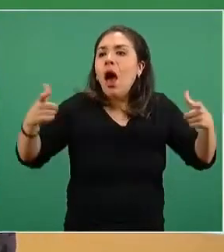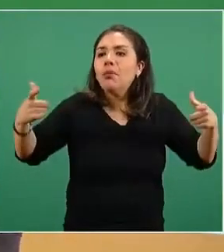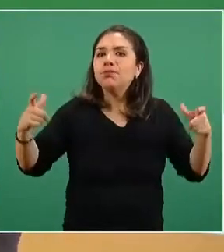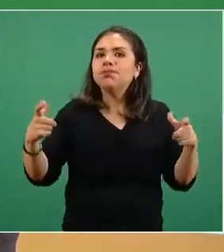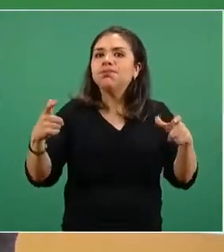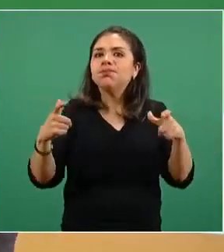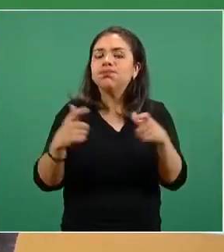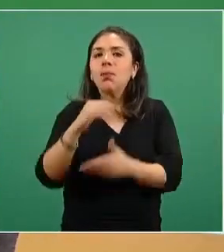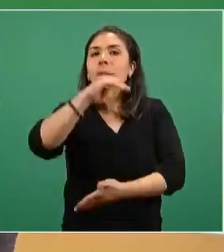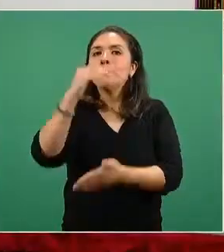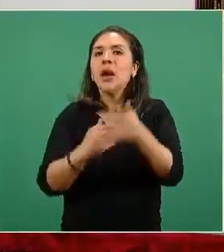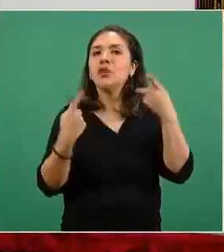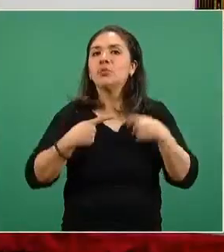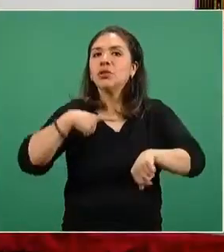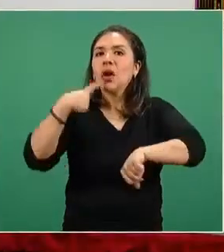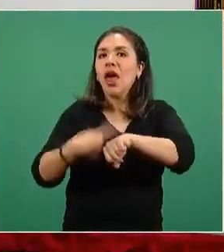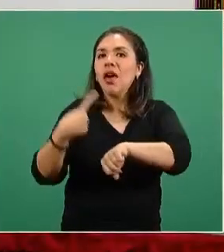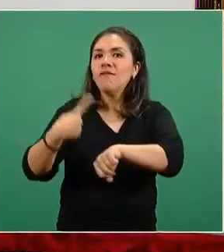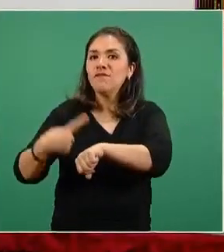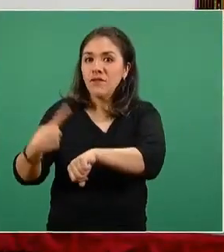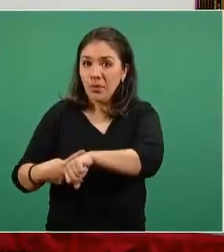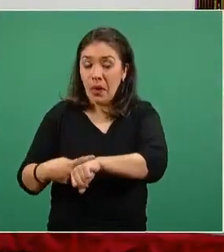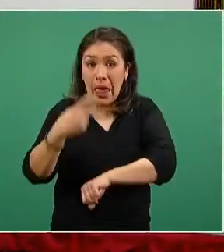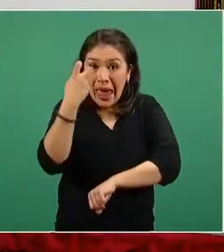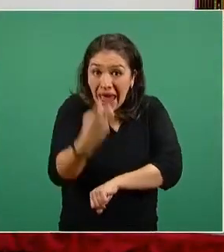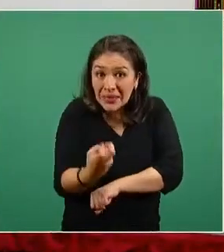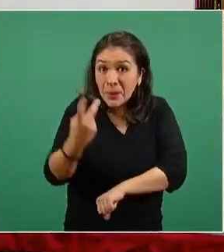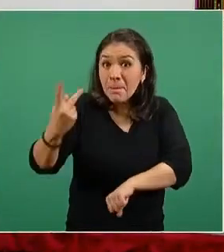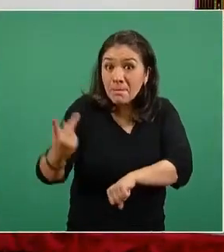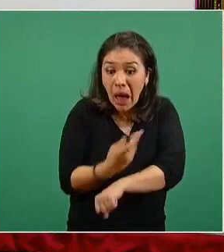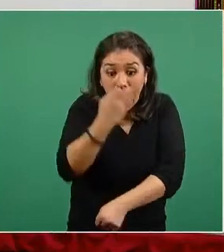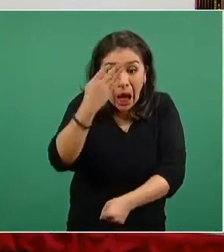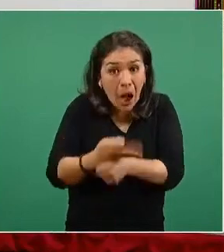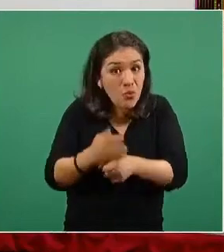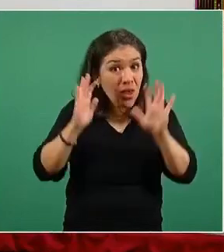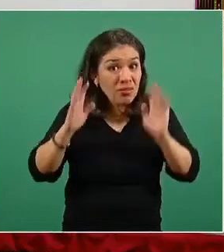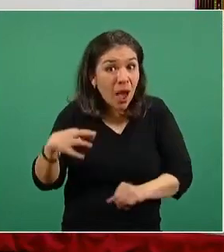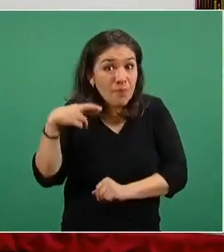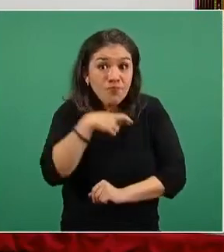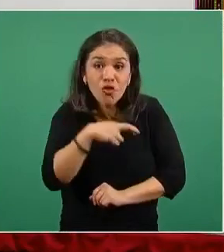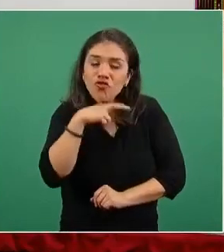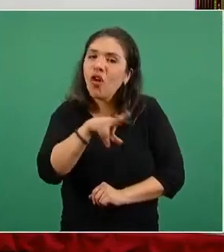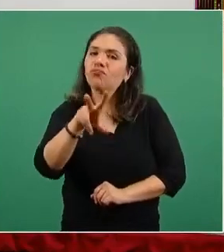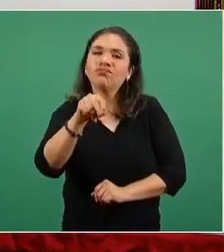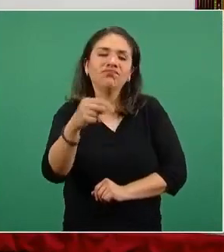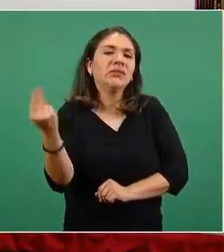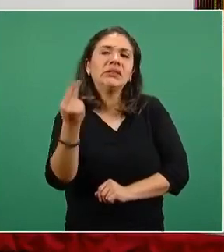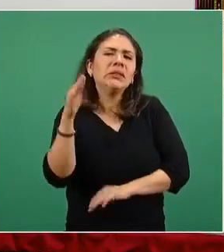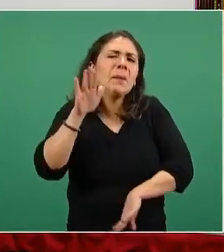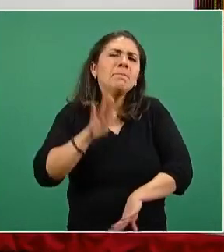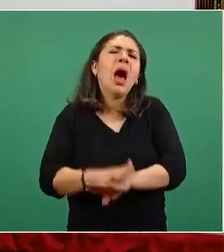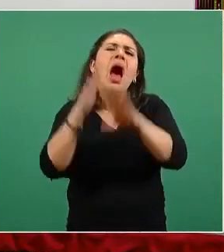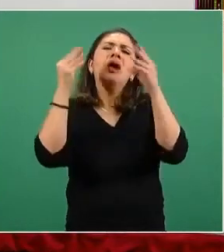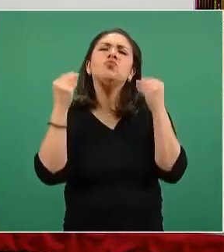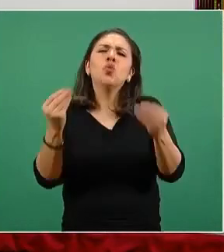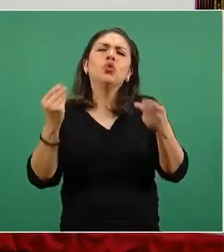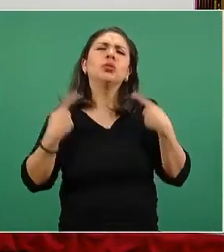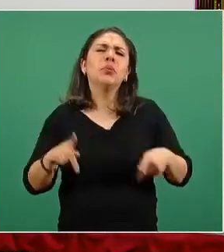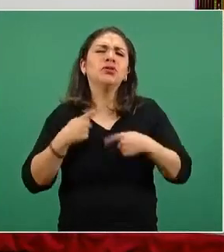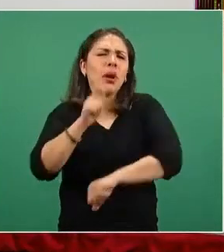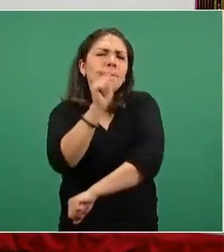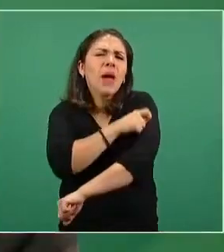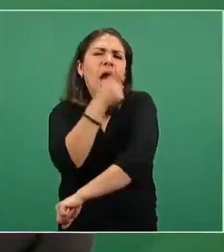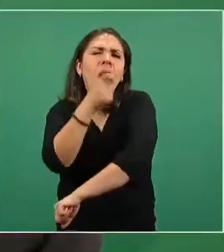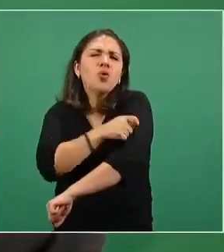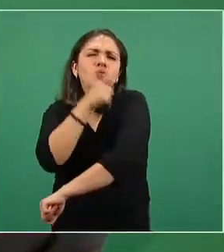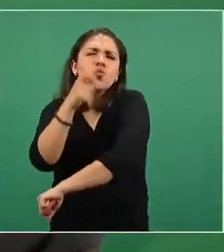cesar los contagios. Esto no va a ser inmediato y se requiere una proporción significativa de la población.